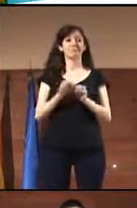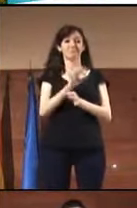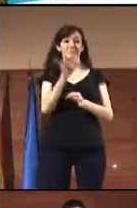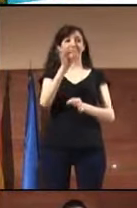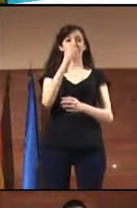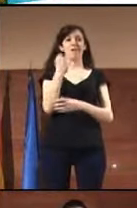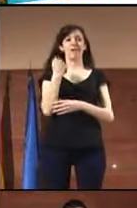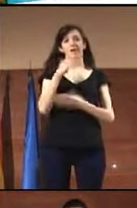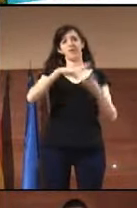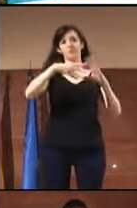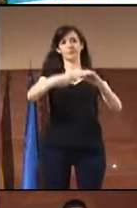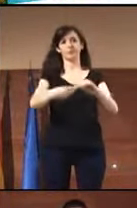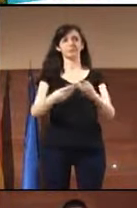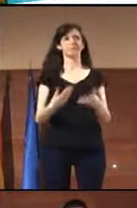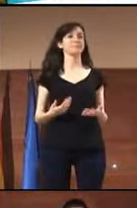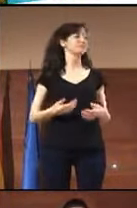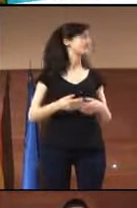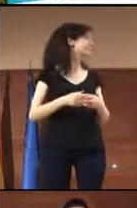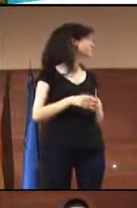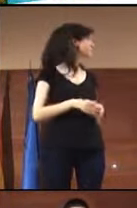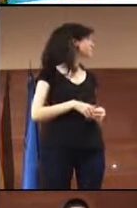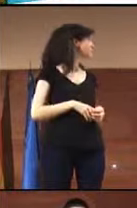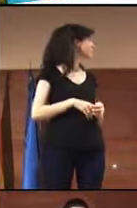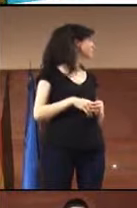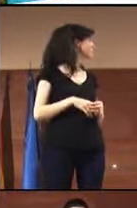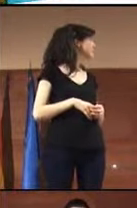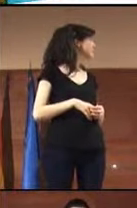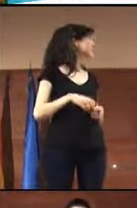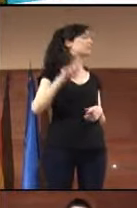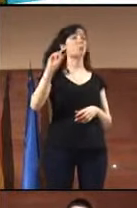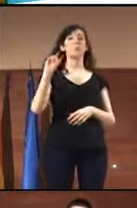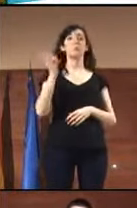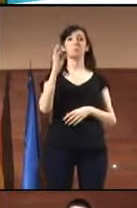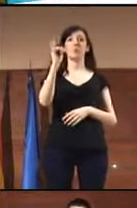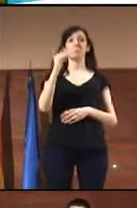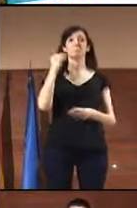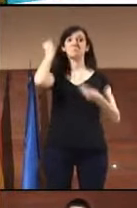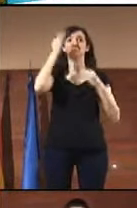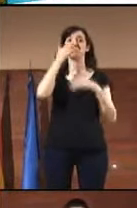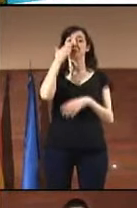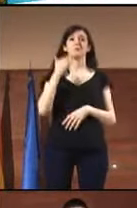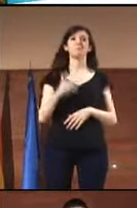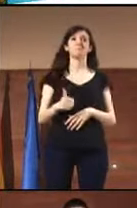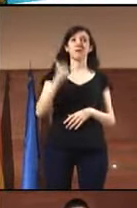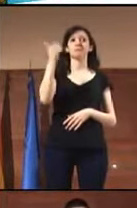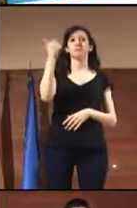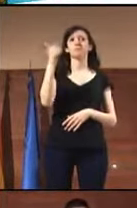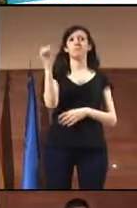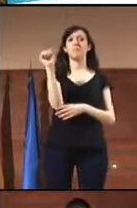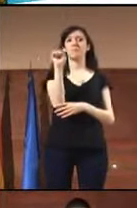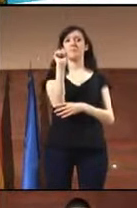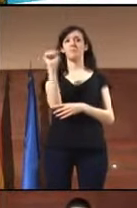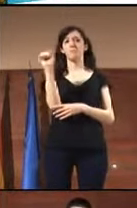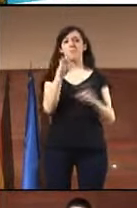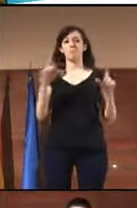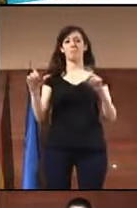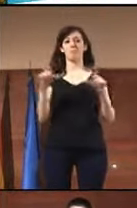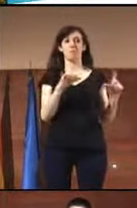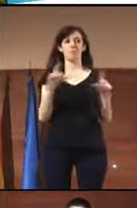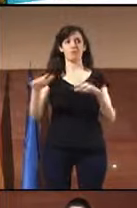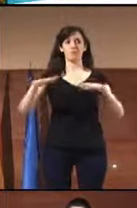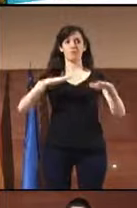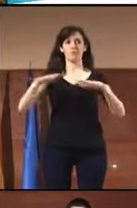otro, que este todavía me parece más interesante, que es movible. O sea, nos permite ajustar esa curvatura lumbar. ¿Por